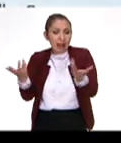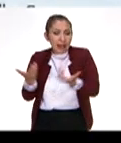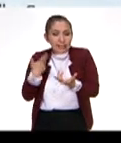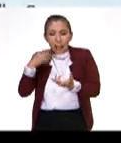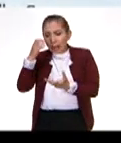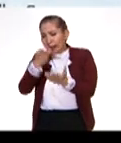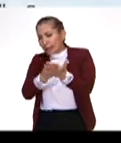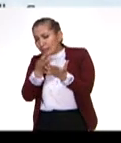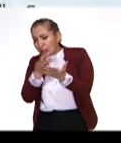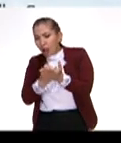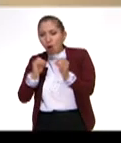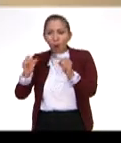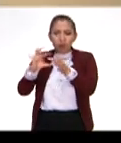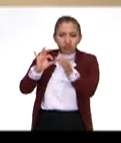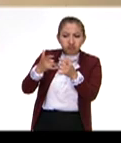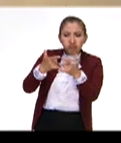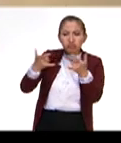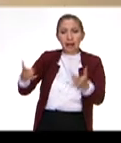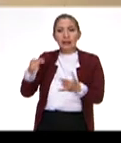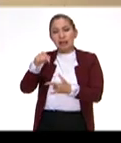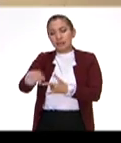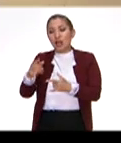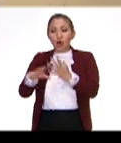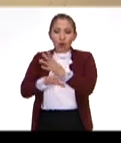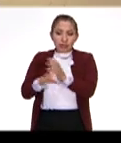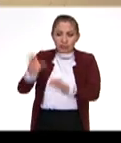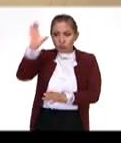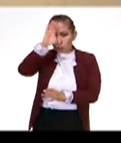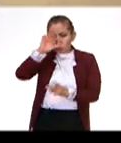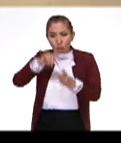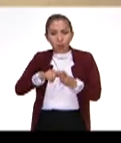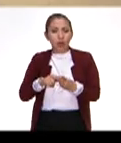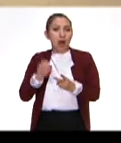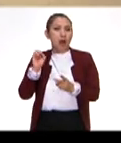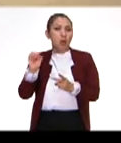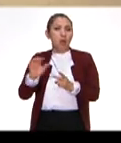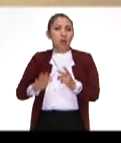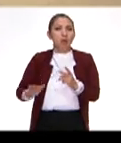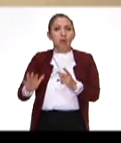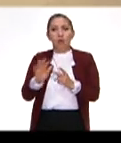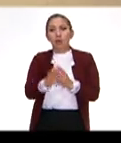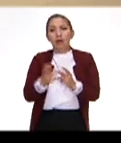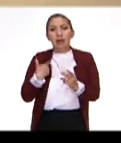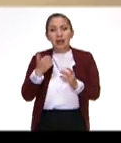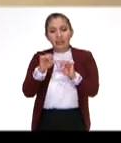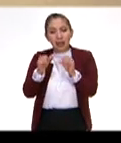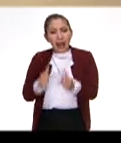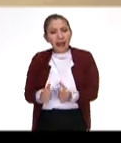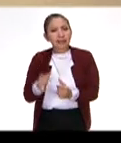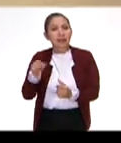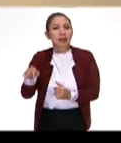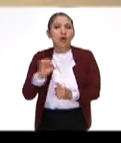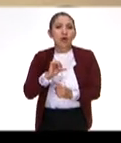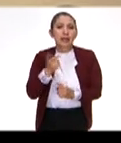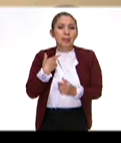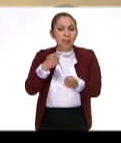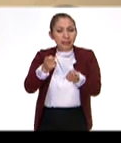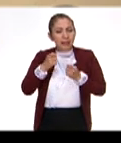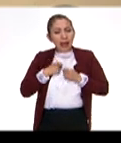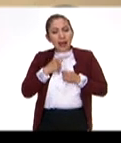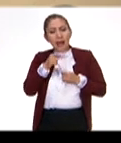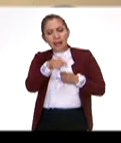a la crítica o a la reseña de diversos eventos culturales, de diversas disciplinas artísticas. El teatro me ofrece